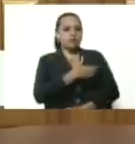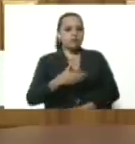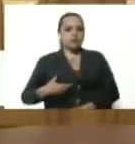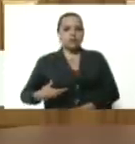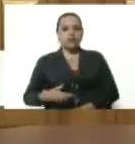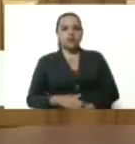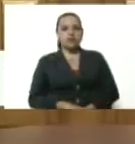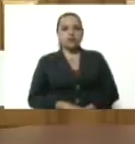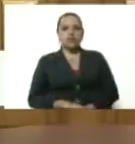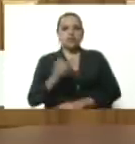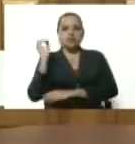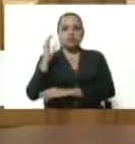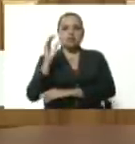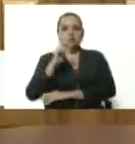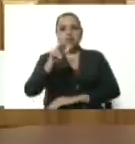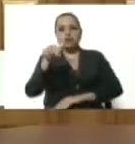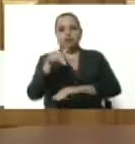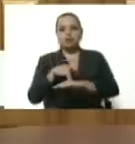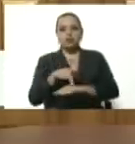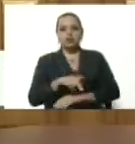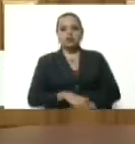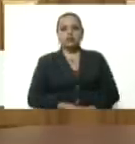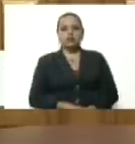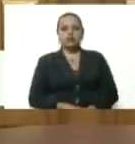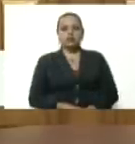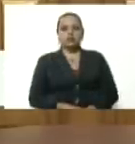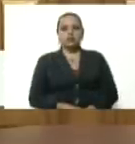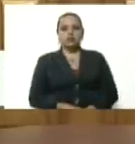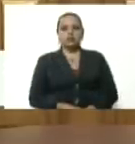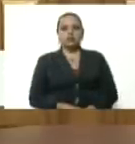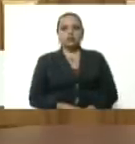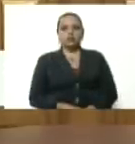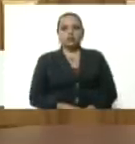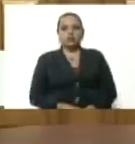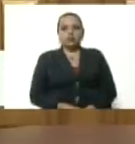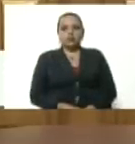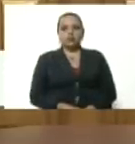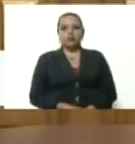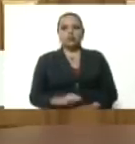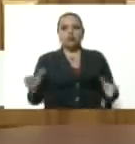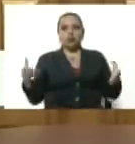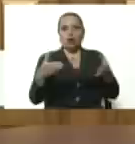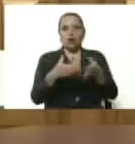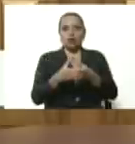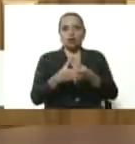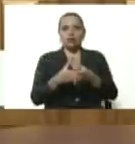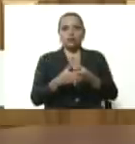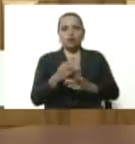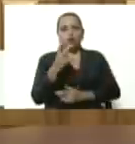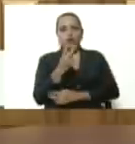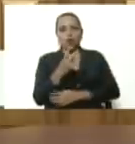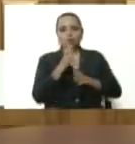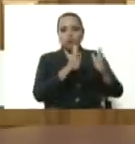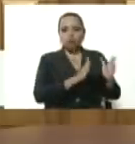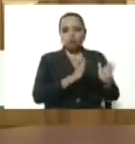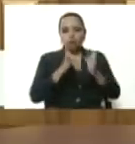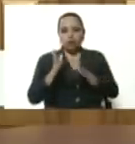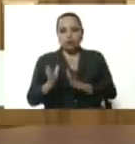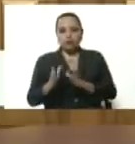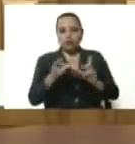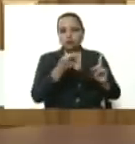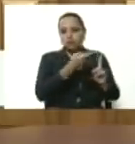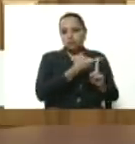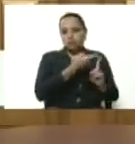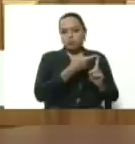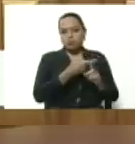la Asamblea Nacional. La reunión tuvo dos fases. Una